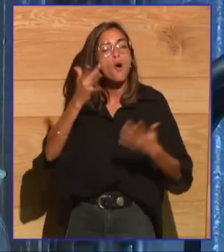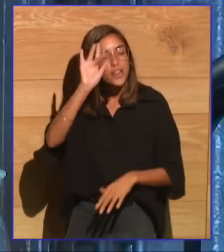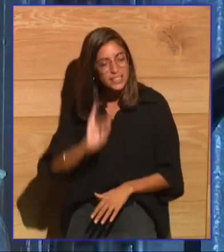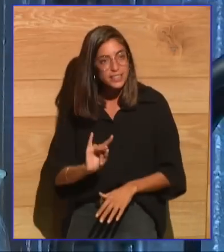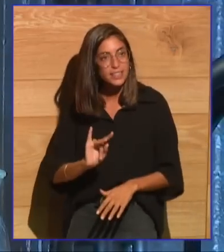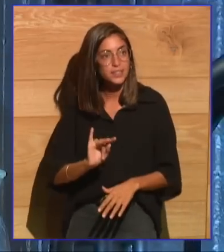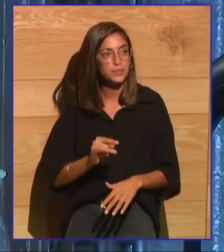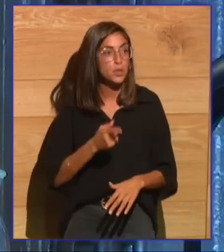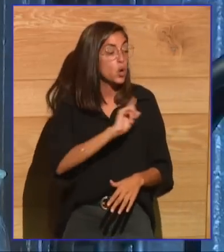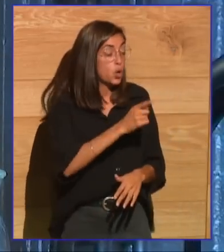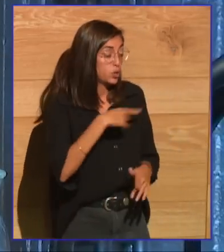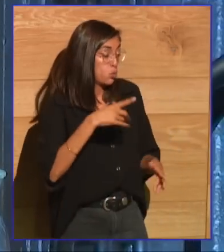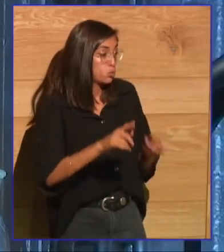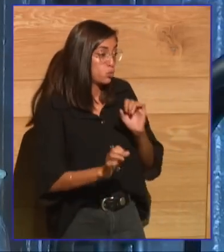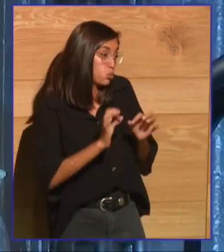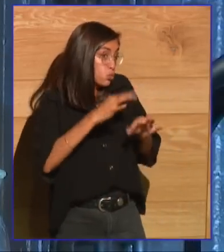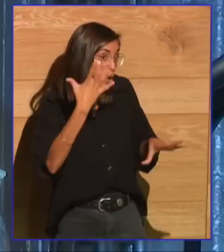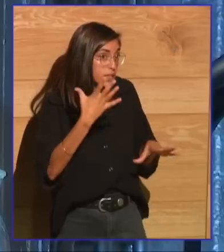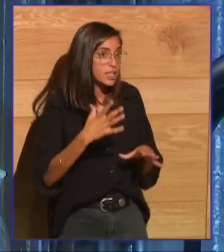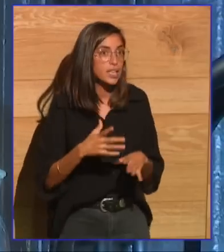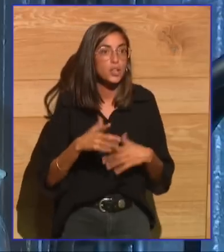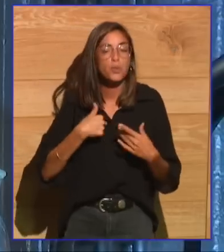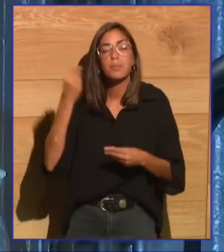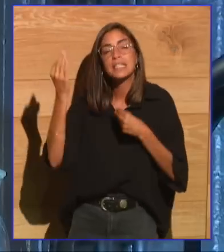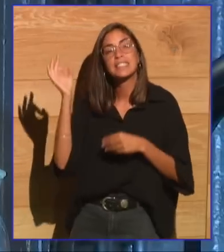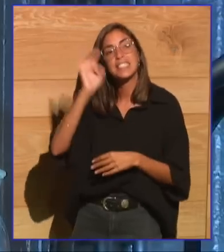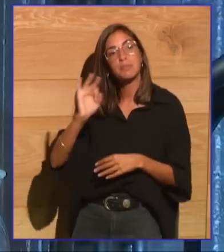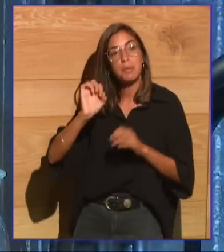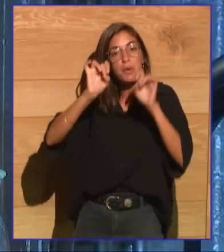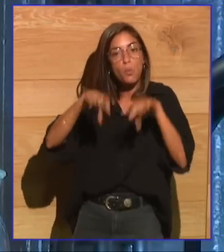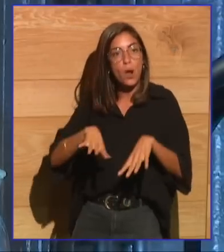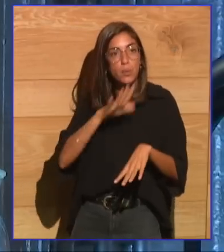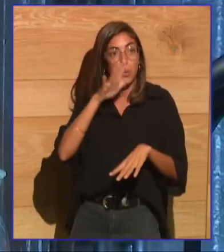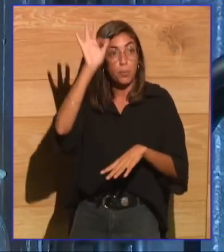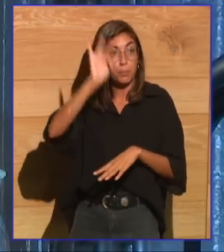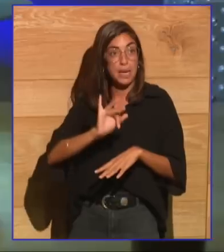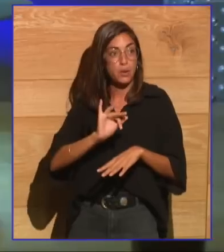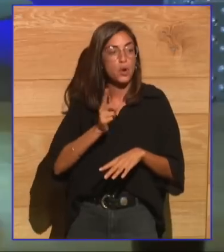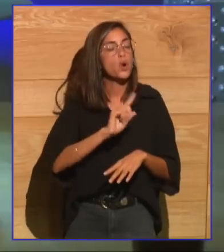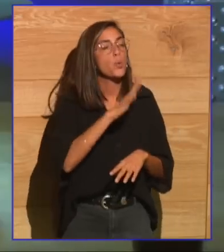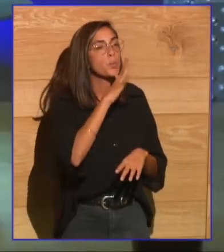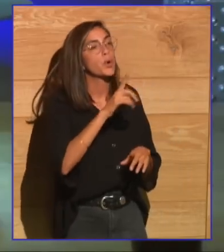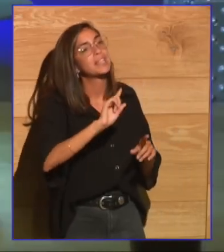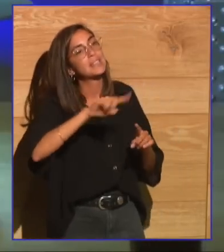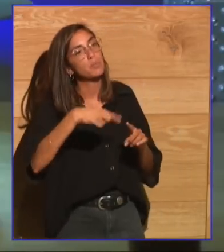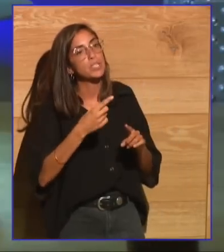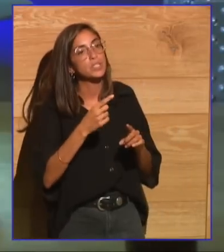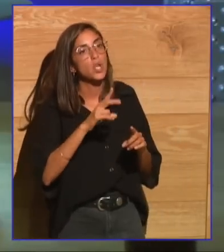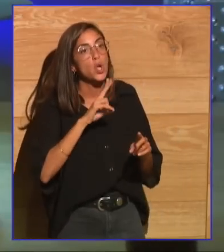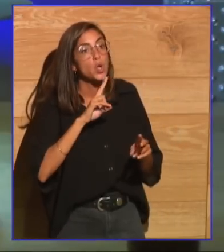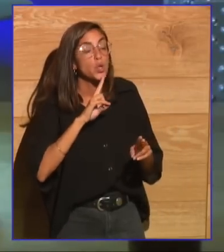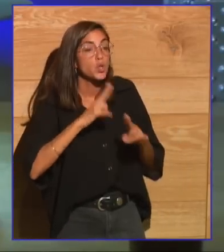pues con spielberg lo mismo porque él queriendo hacer una película tampoco es tan perfecto porque se llamaría rodrigo coyote también se ve